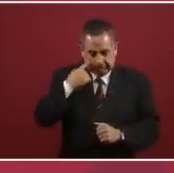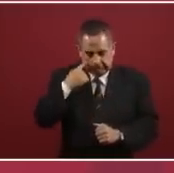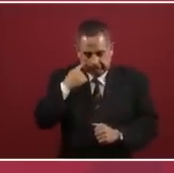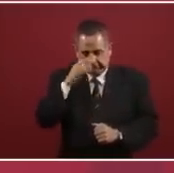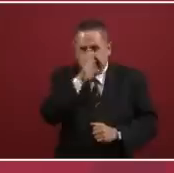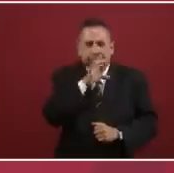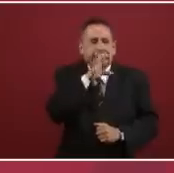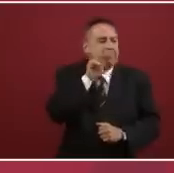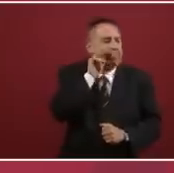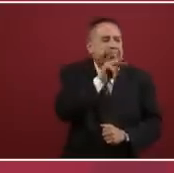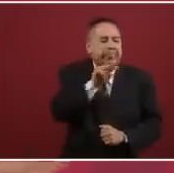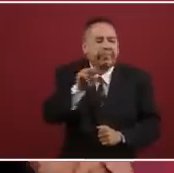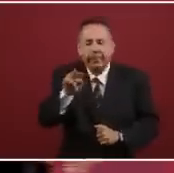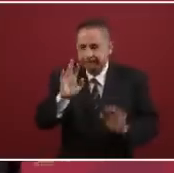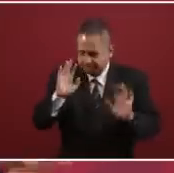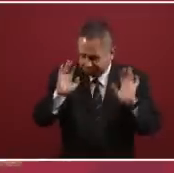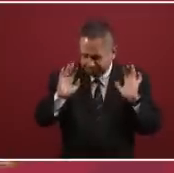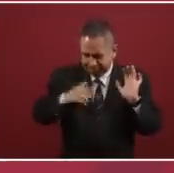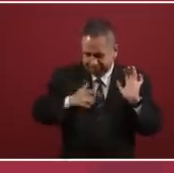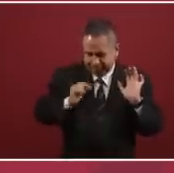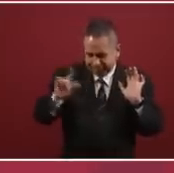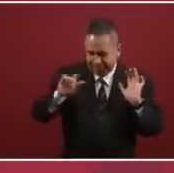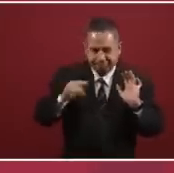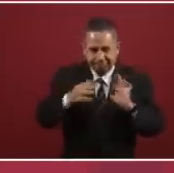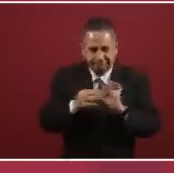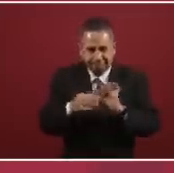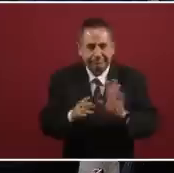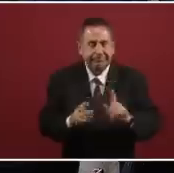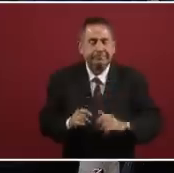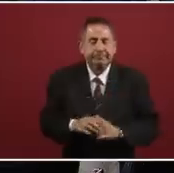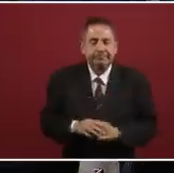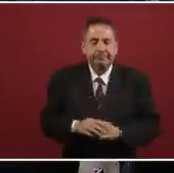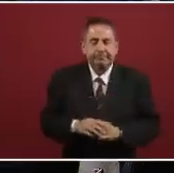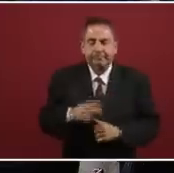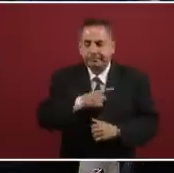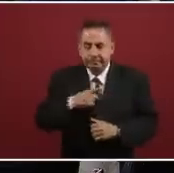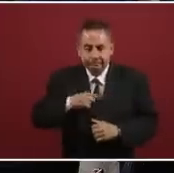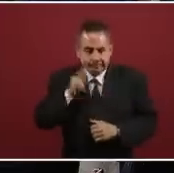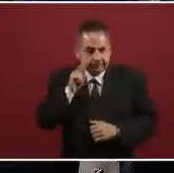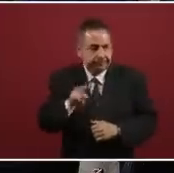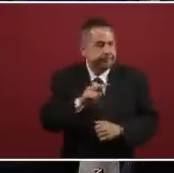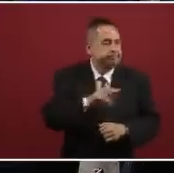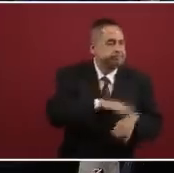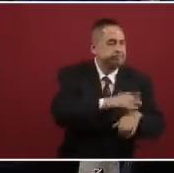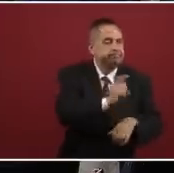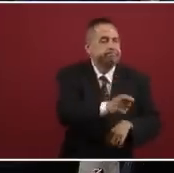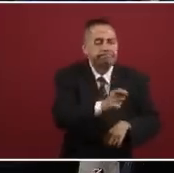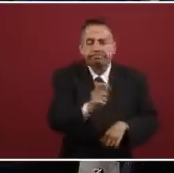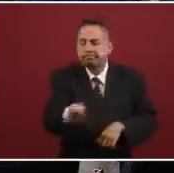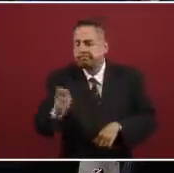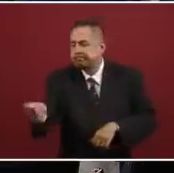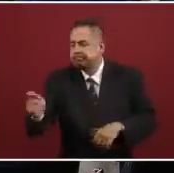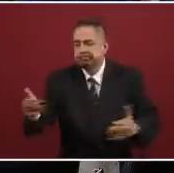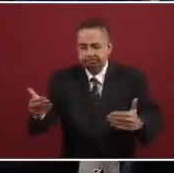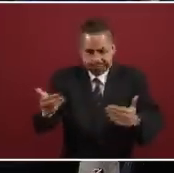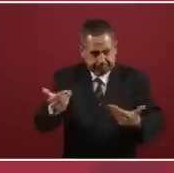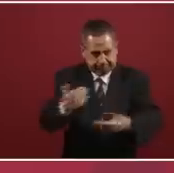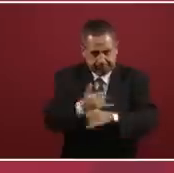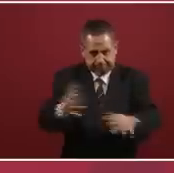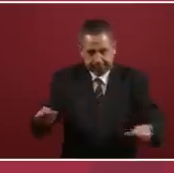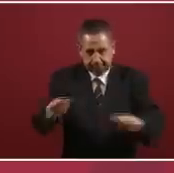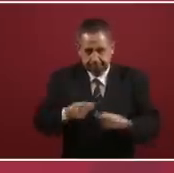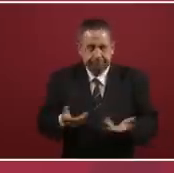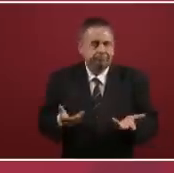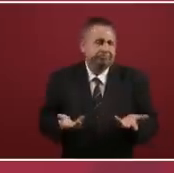profesional y tengo que estar enterándome. Además, eso